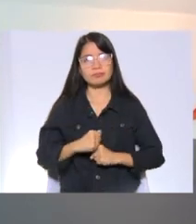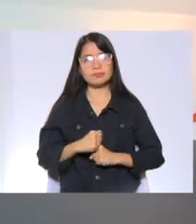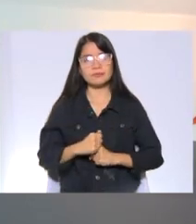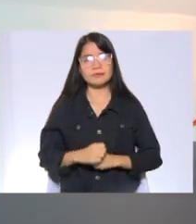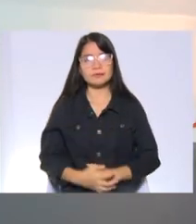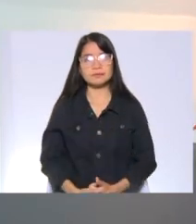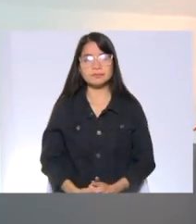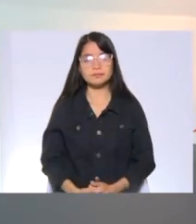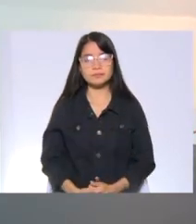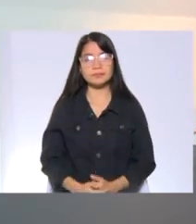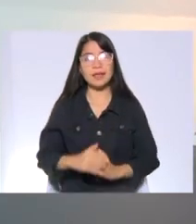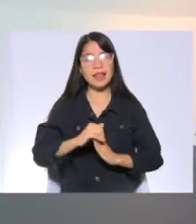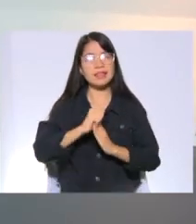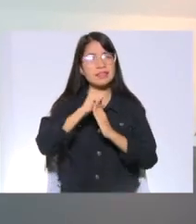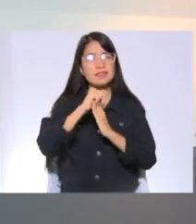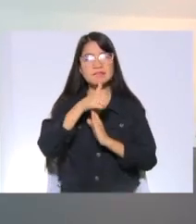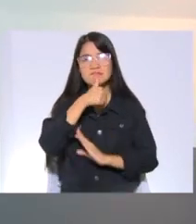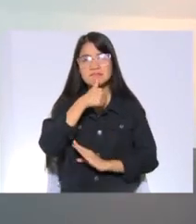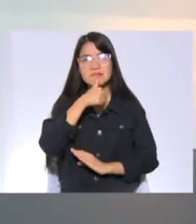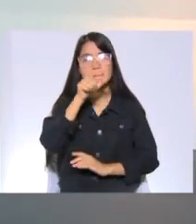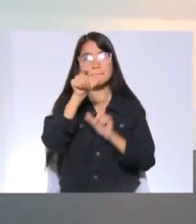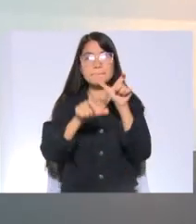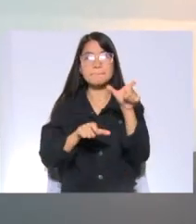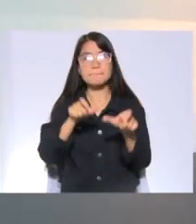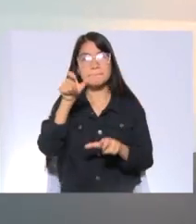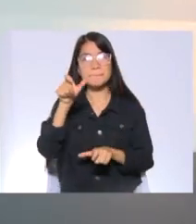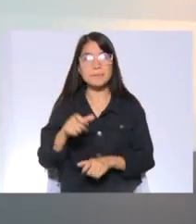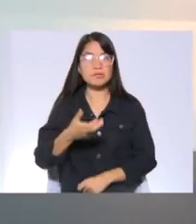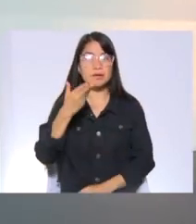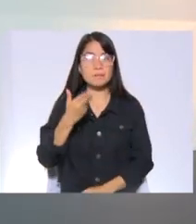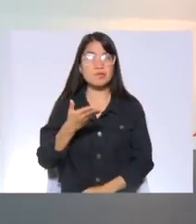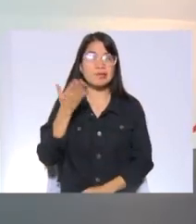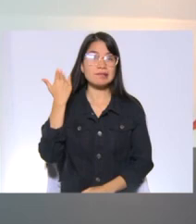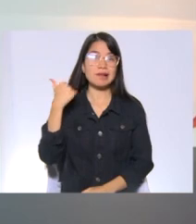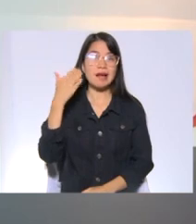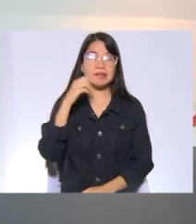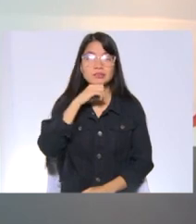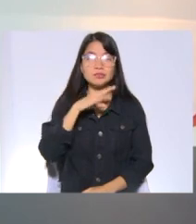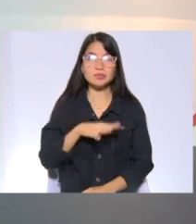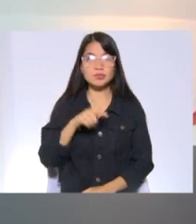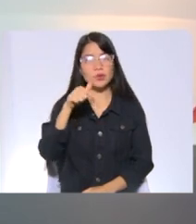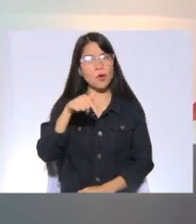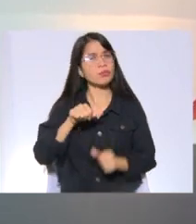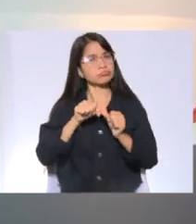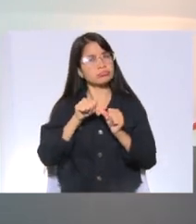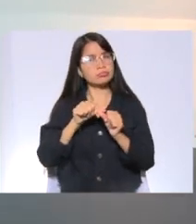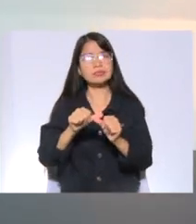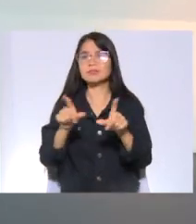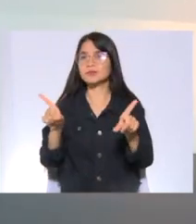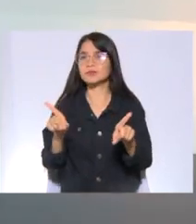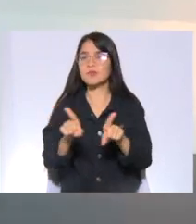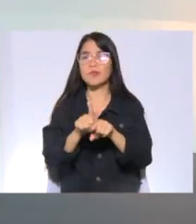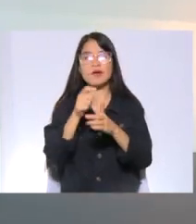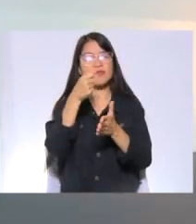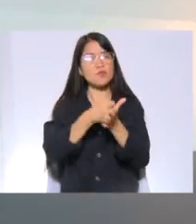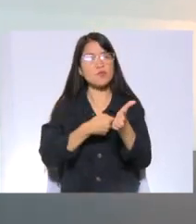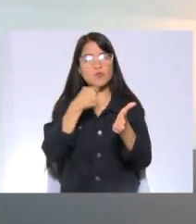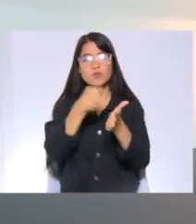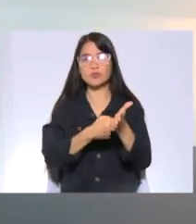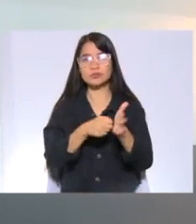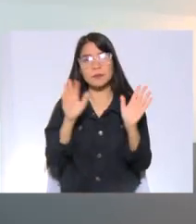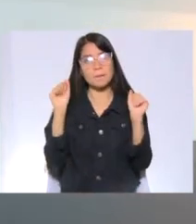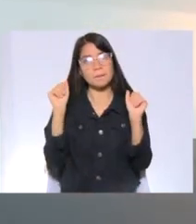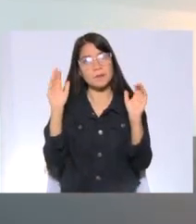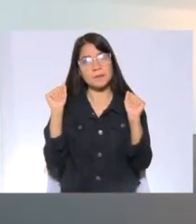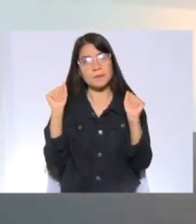liberada por nuestros héroes y heroínas, hoy sigue en pie de lucha. Me despido como todos los días deseándoles que